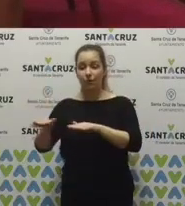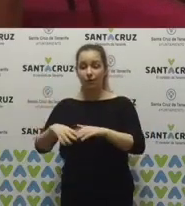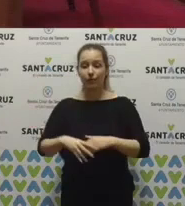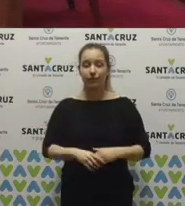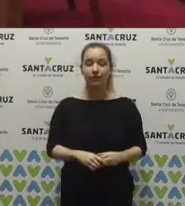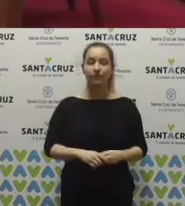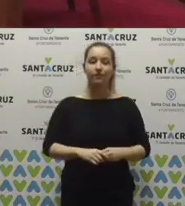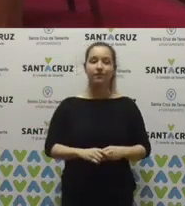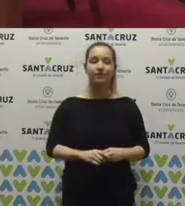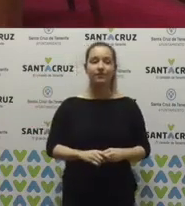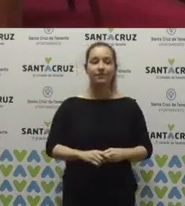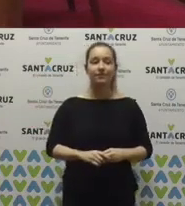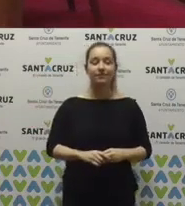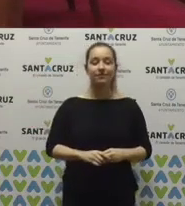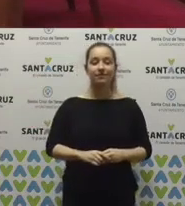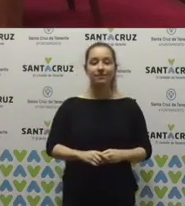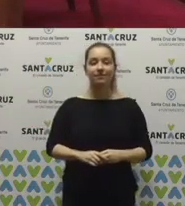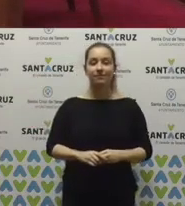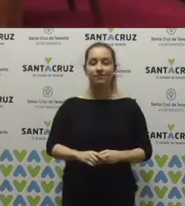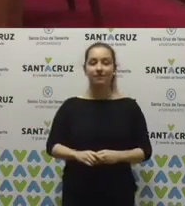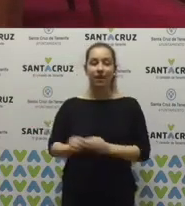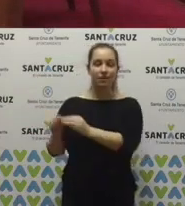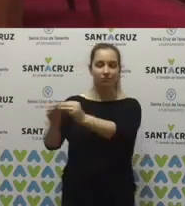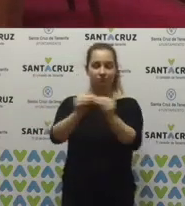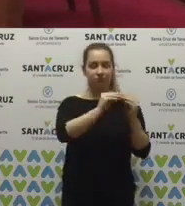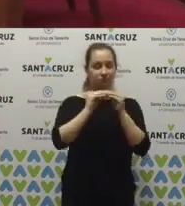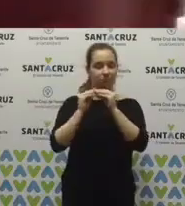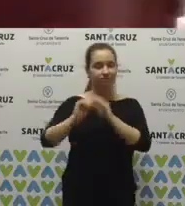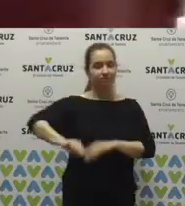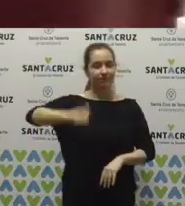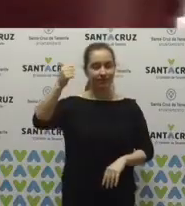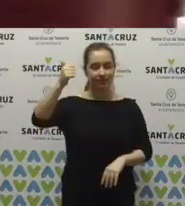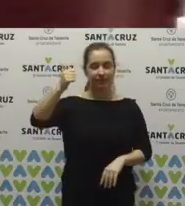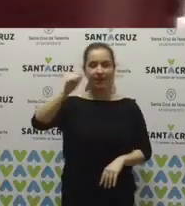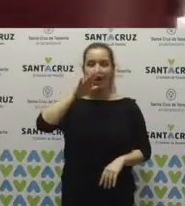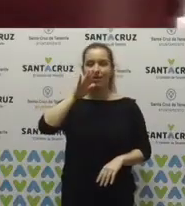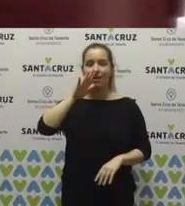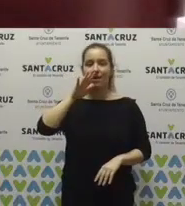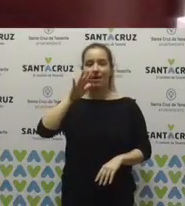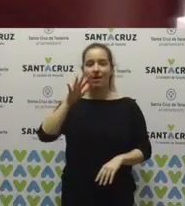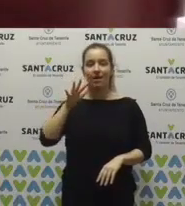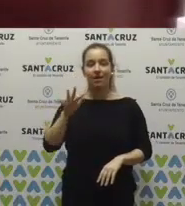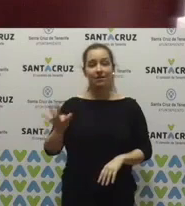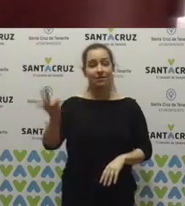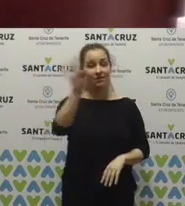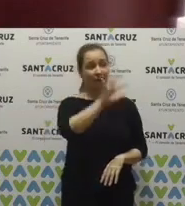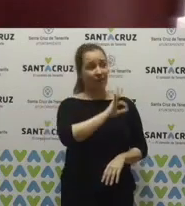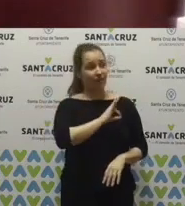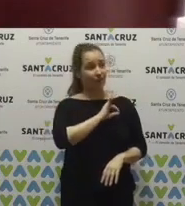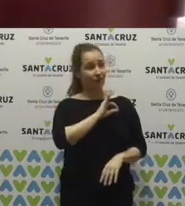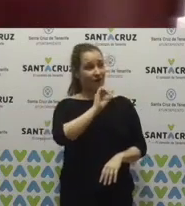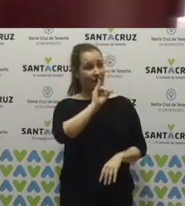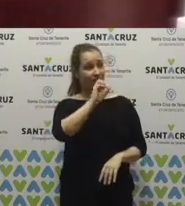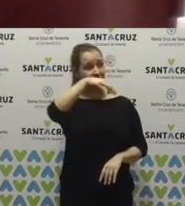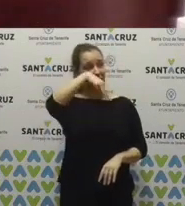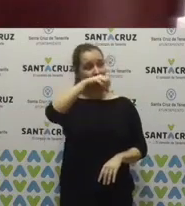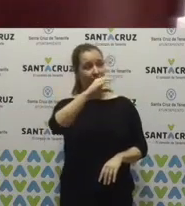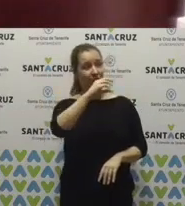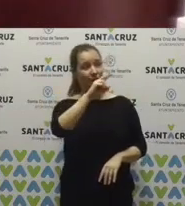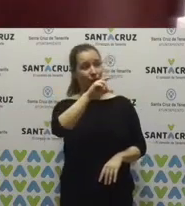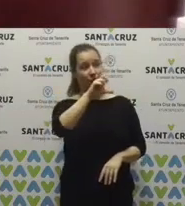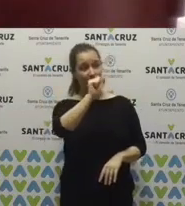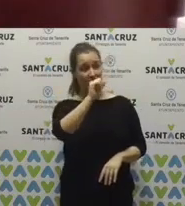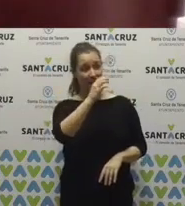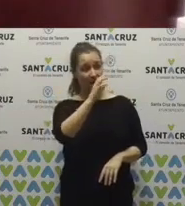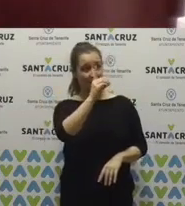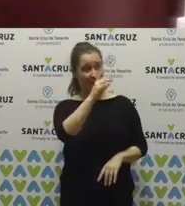queda aprobado por unanimidad y pasamos ahora doña inmaculada si usted quiere hacer un resumen del punto número